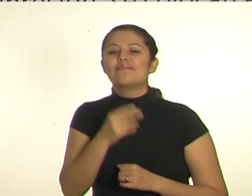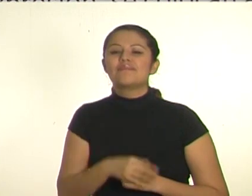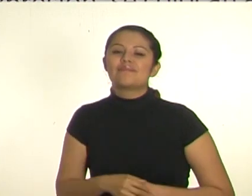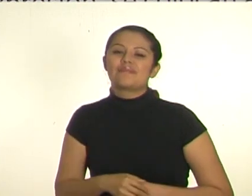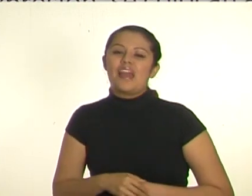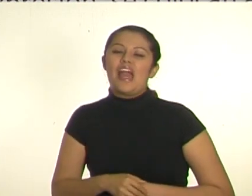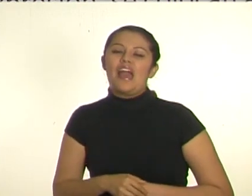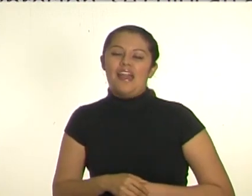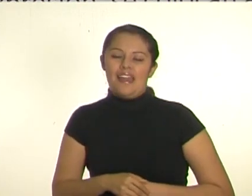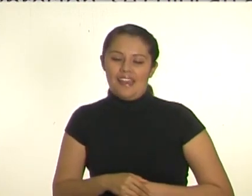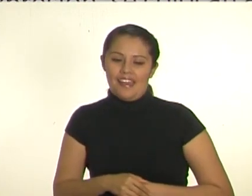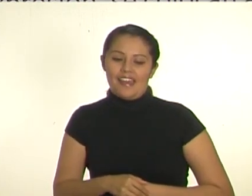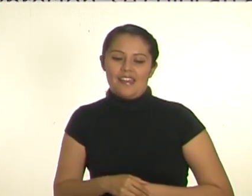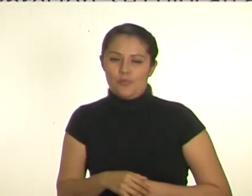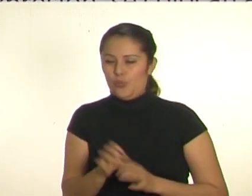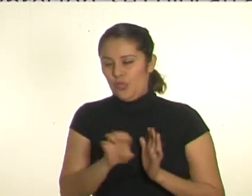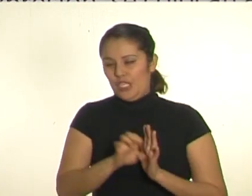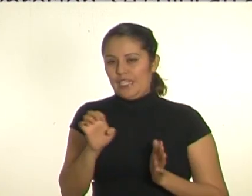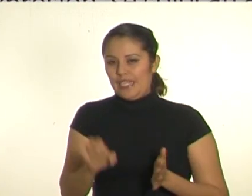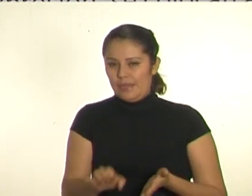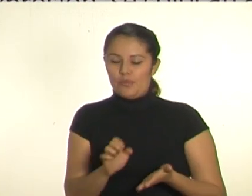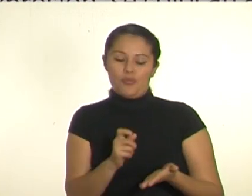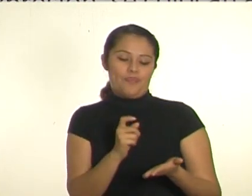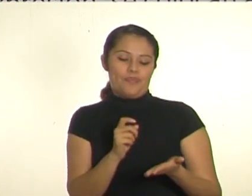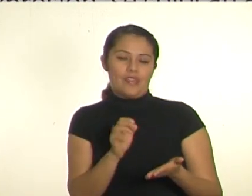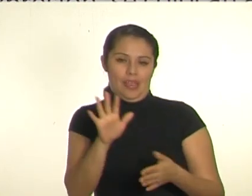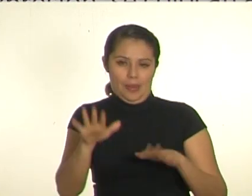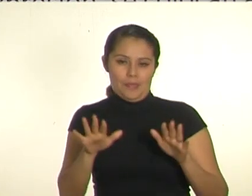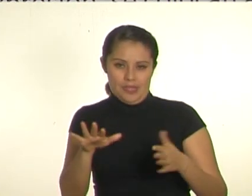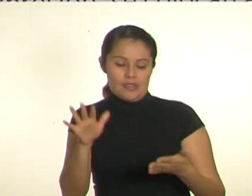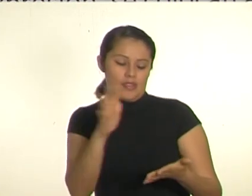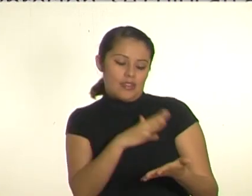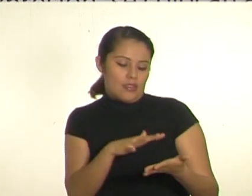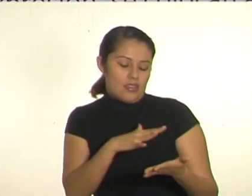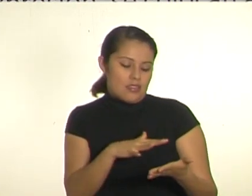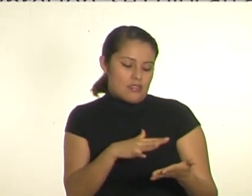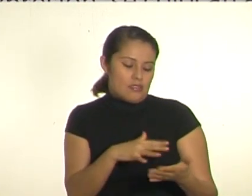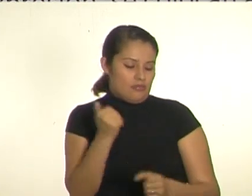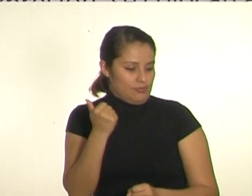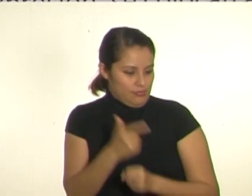indicar la oración que le sigue